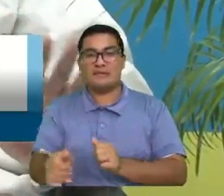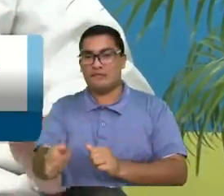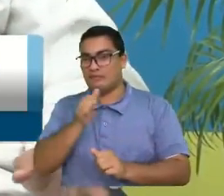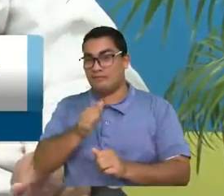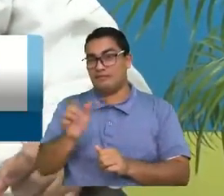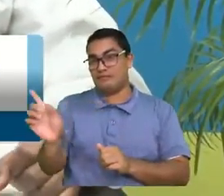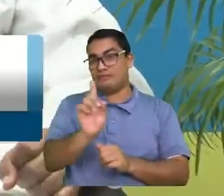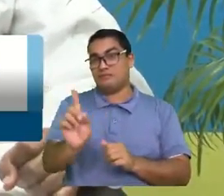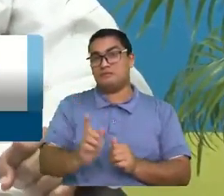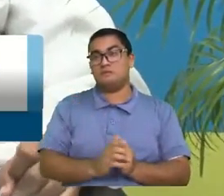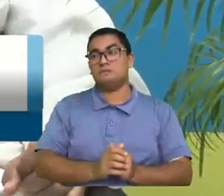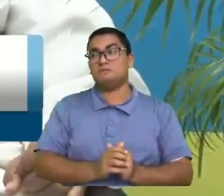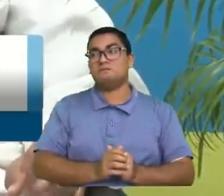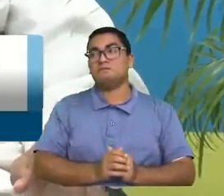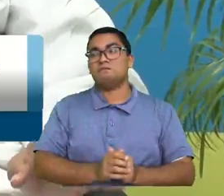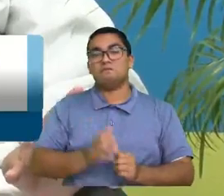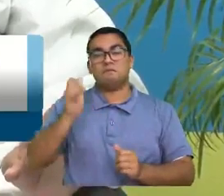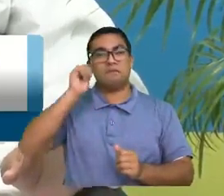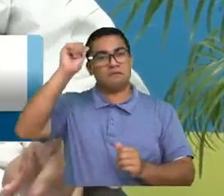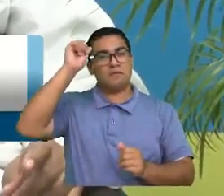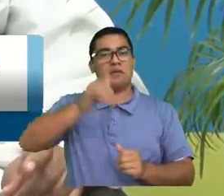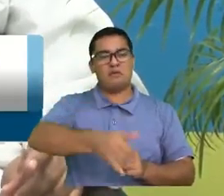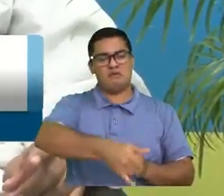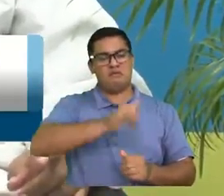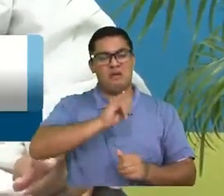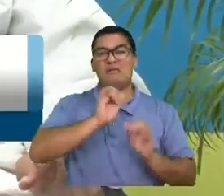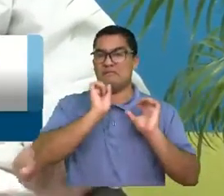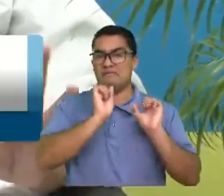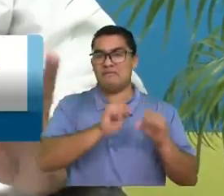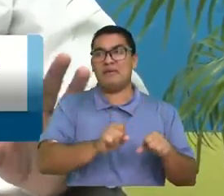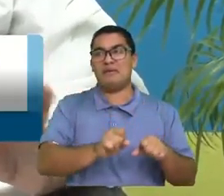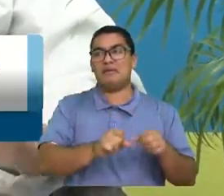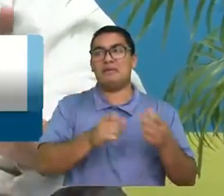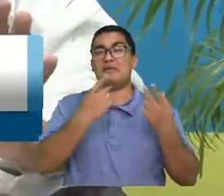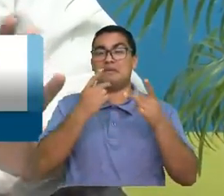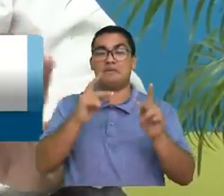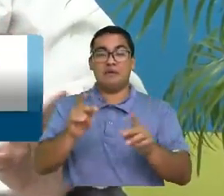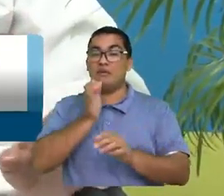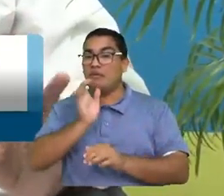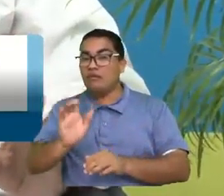ya como que ahí no. En un adulto sí vos podés, algunas veces ayuda, pero